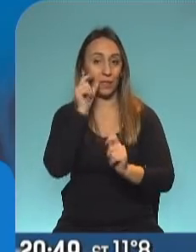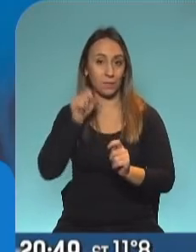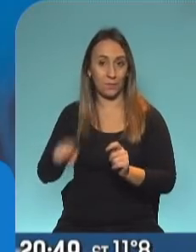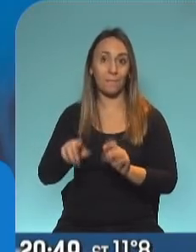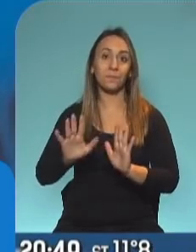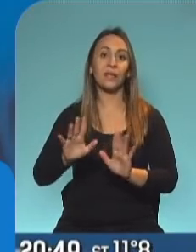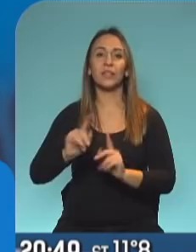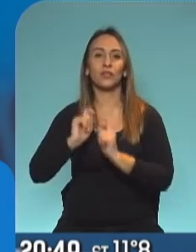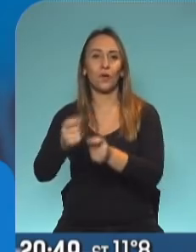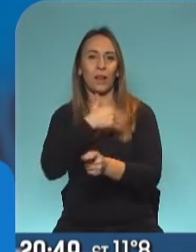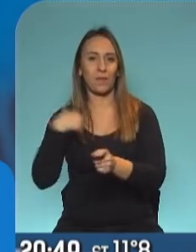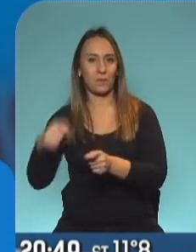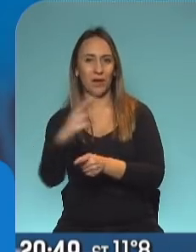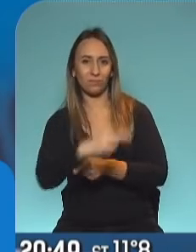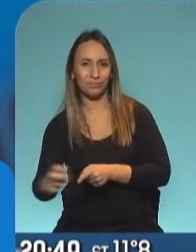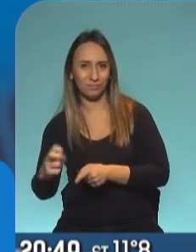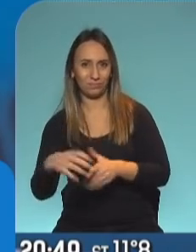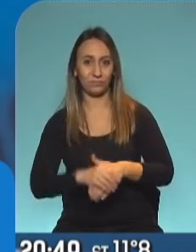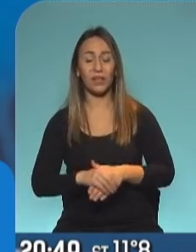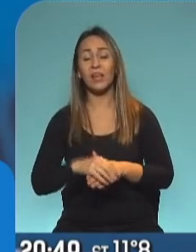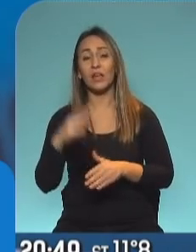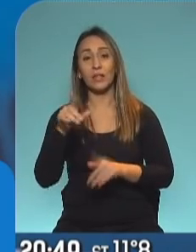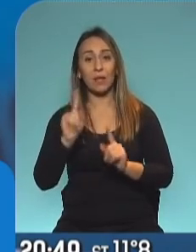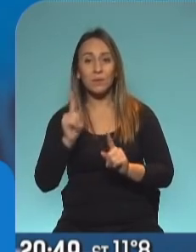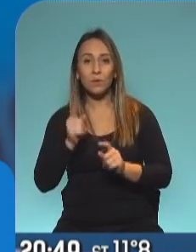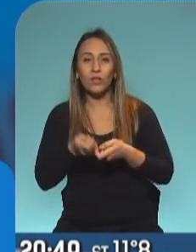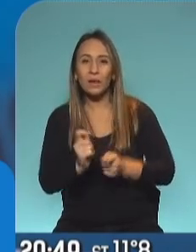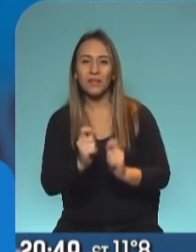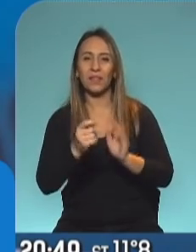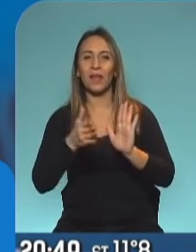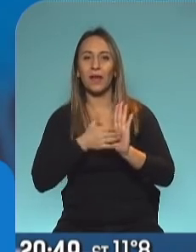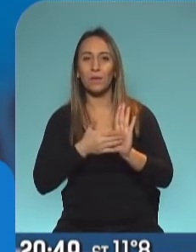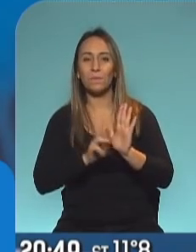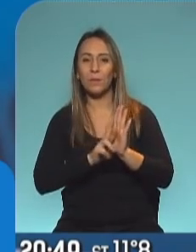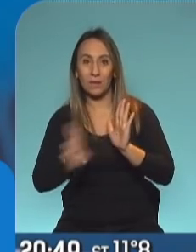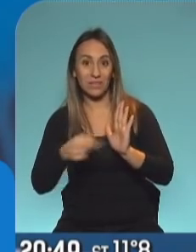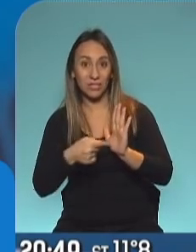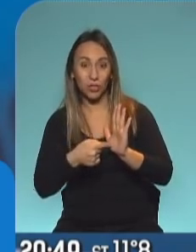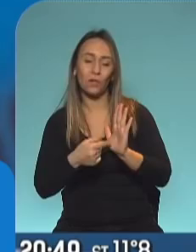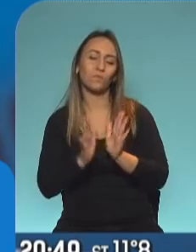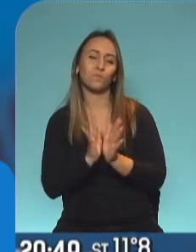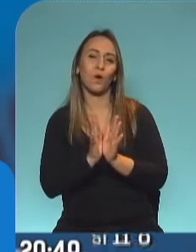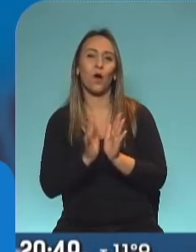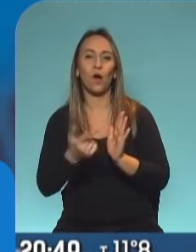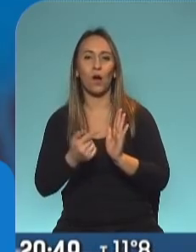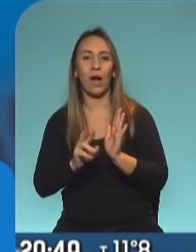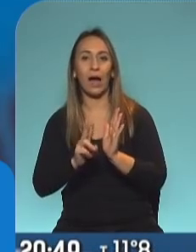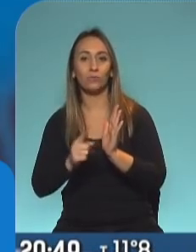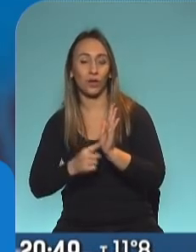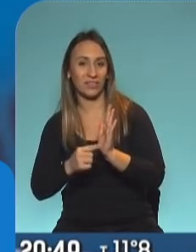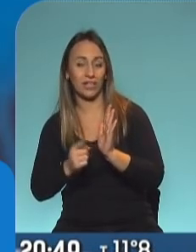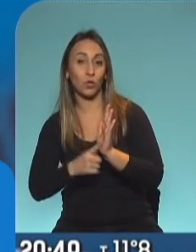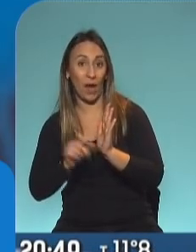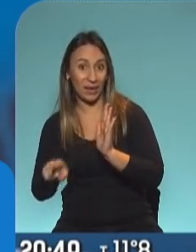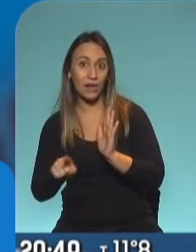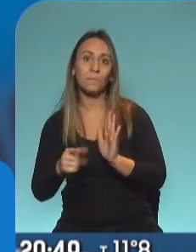pensión de su mamá, que también puede hacer el poder en la página de ANSES, así que no tiene necesidad de ir hasta una oficina, pero que si tiene